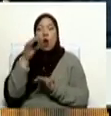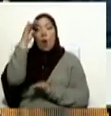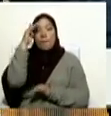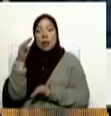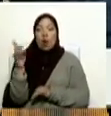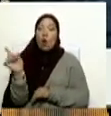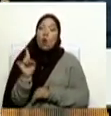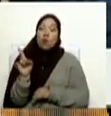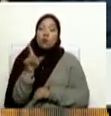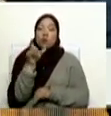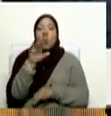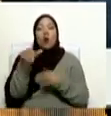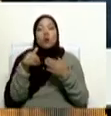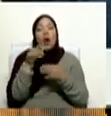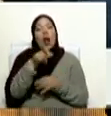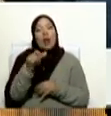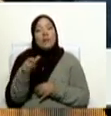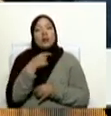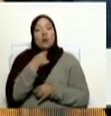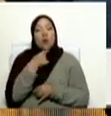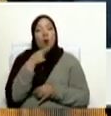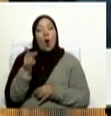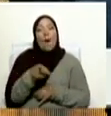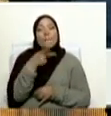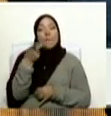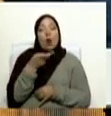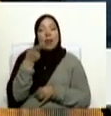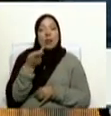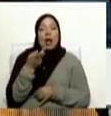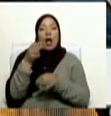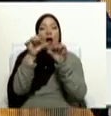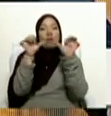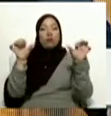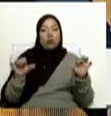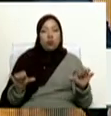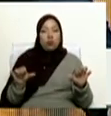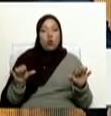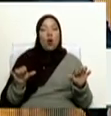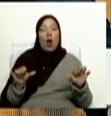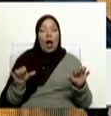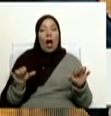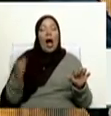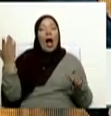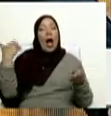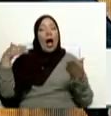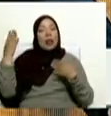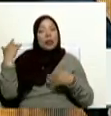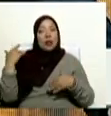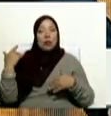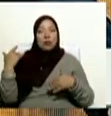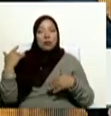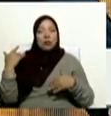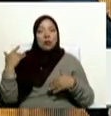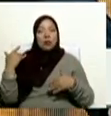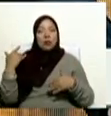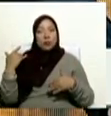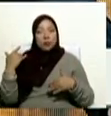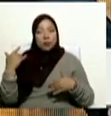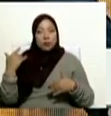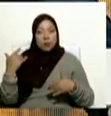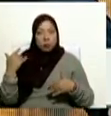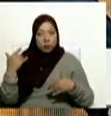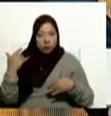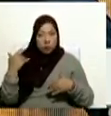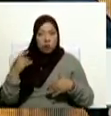no los realistas son todos los burócratas todos los políticos toda la estructura que tenía la monarquía aquí instalada de